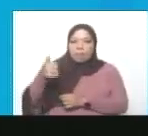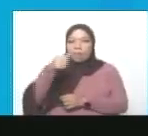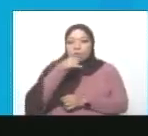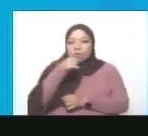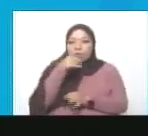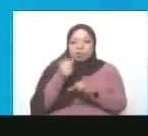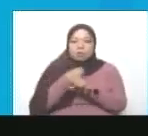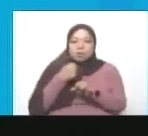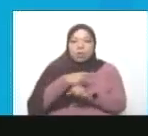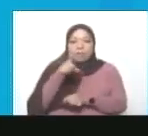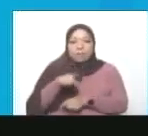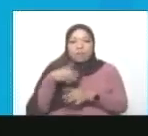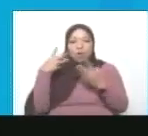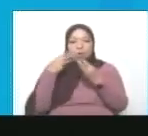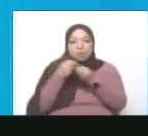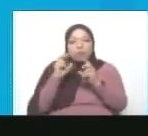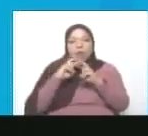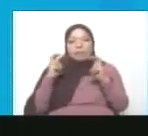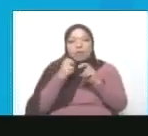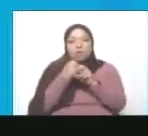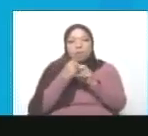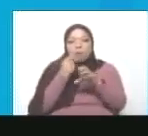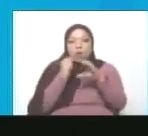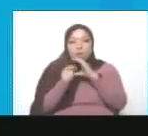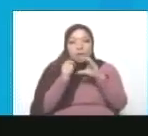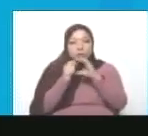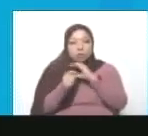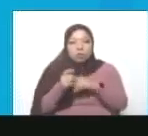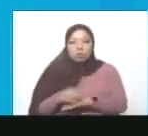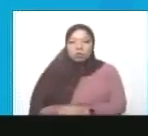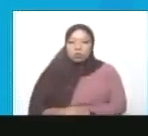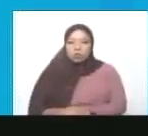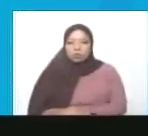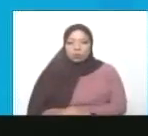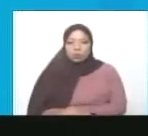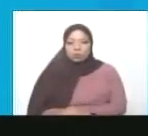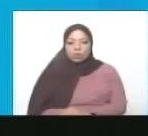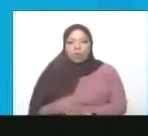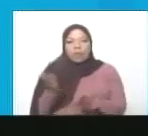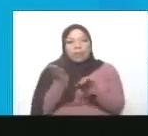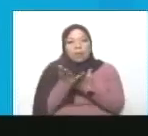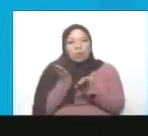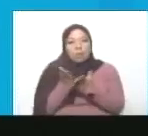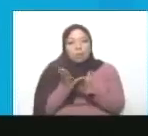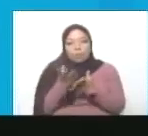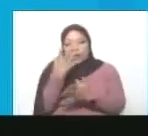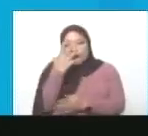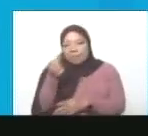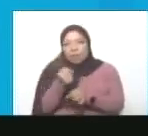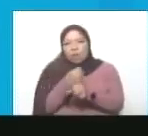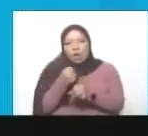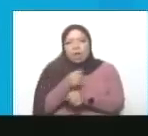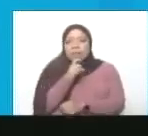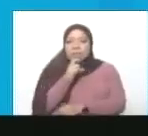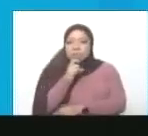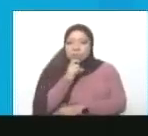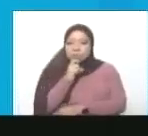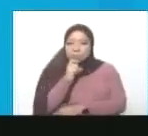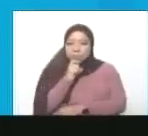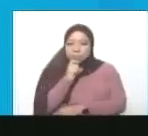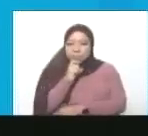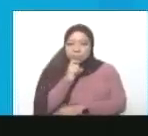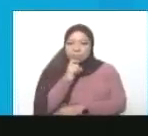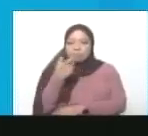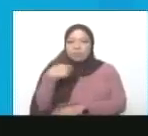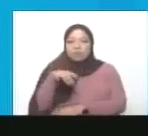Aldana, bueno, también acompañamos el tema de telecomunicaciones, pero también con respecto a las escuelas, que entiendo debe ser de los sectores